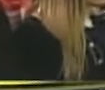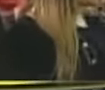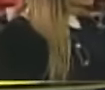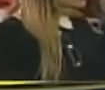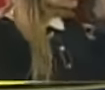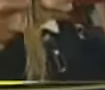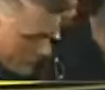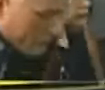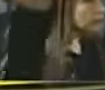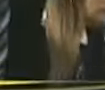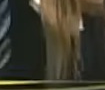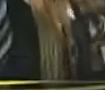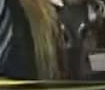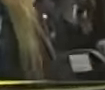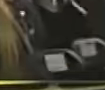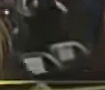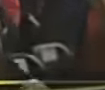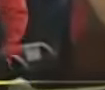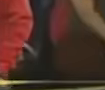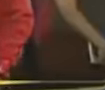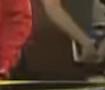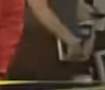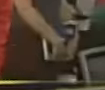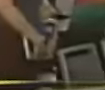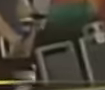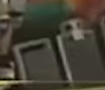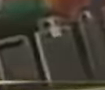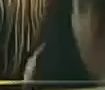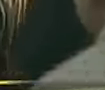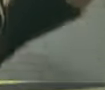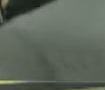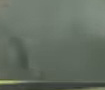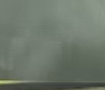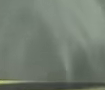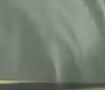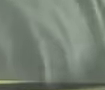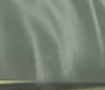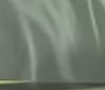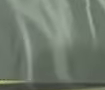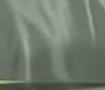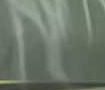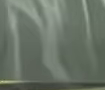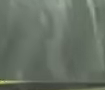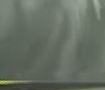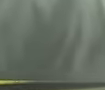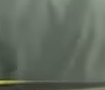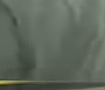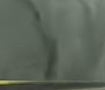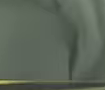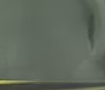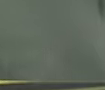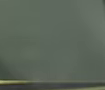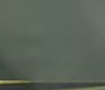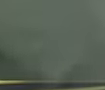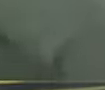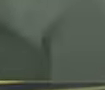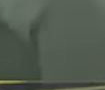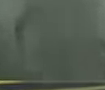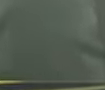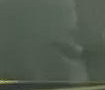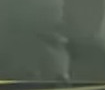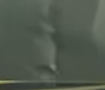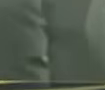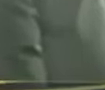haciendo el recordatorio de que el registro electoral estaría extendiéndose hasta el día 16 de abril para que todo el pueblo venezolano